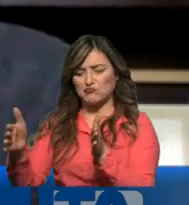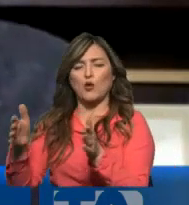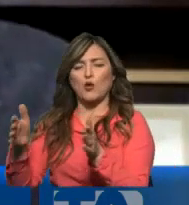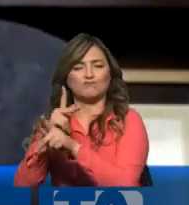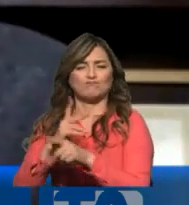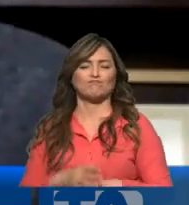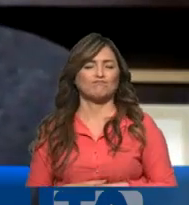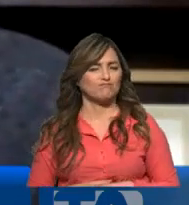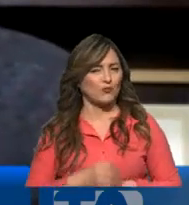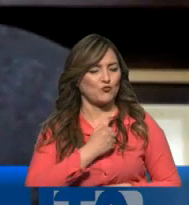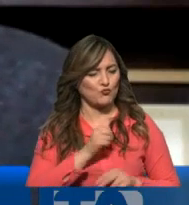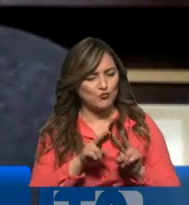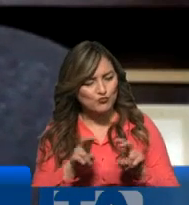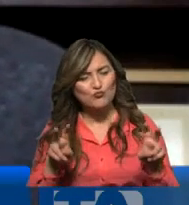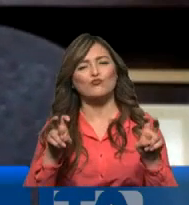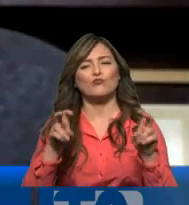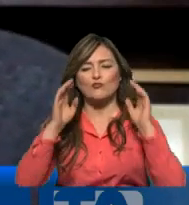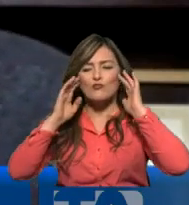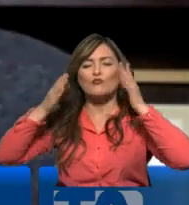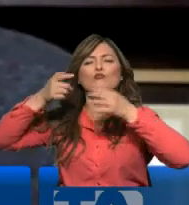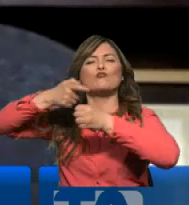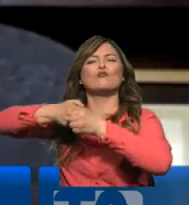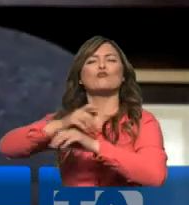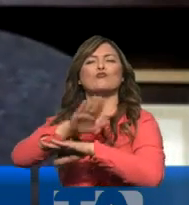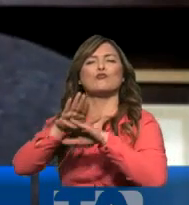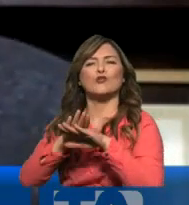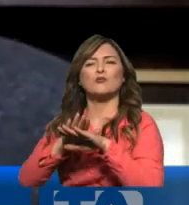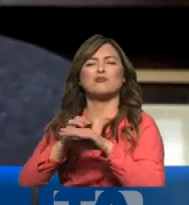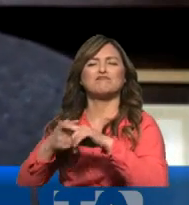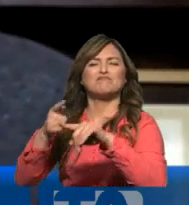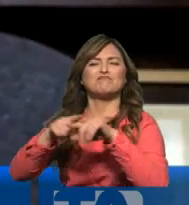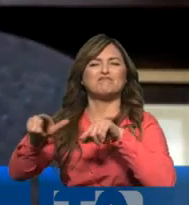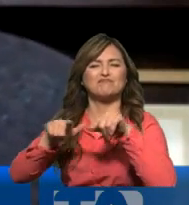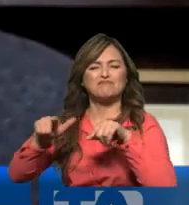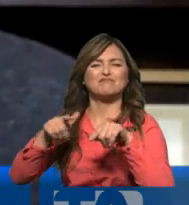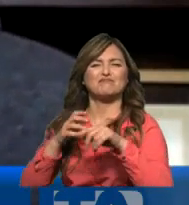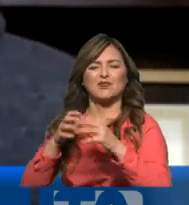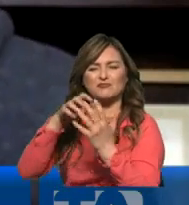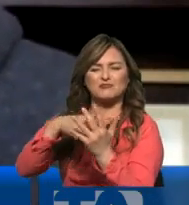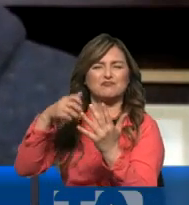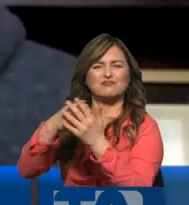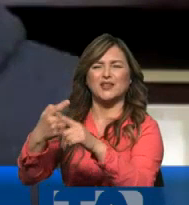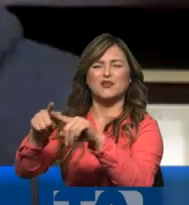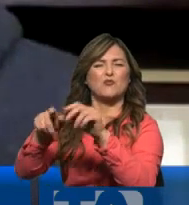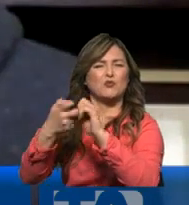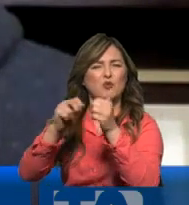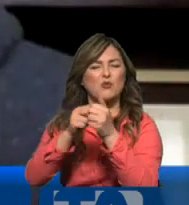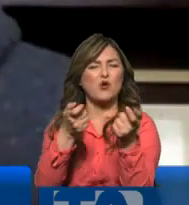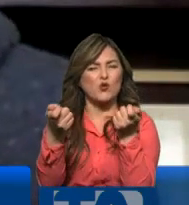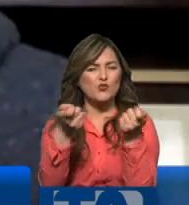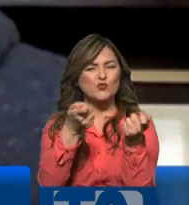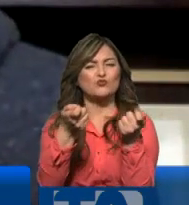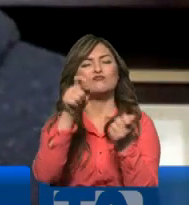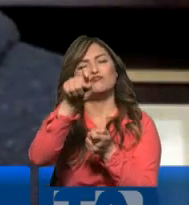enfoque súper específico. Estamos hablando del tema de canteras, estamos hablando de un montón de cosas de control